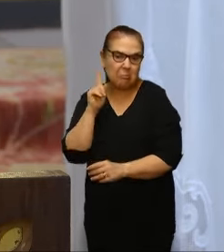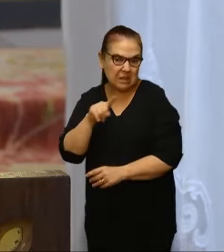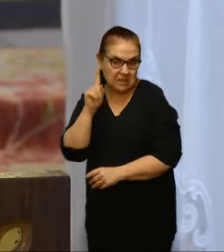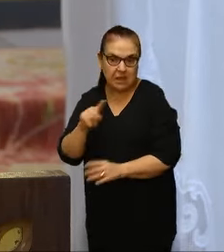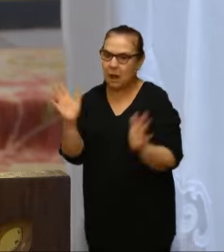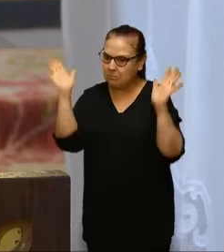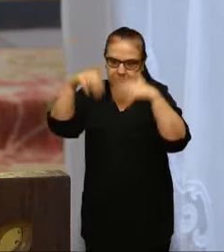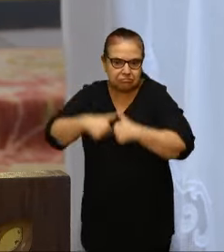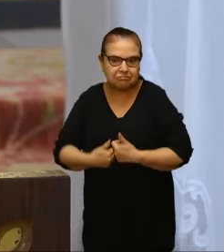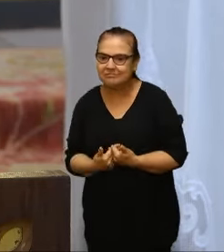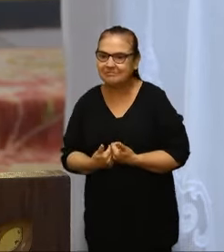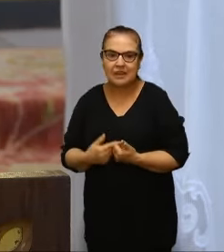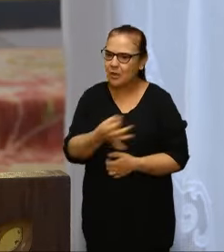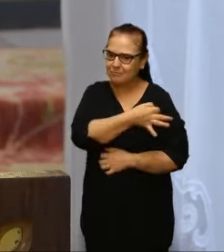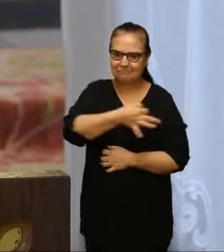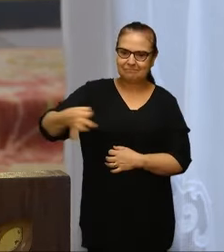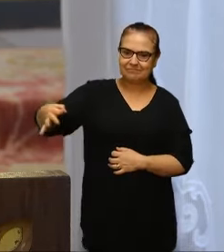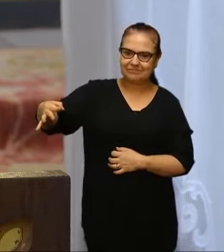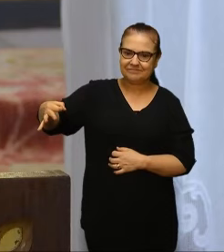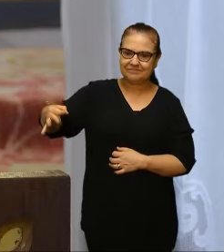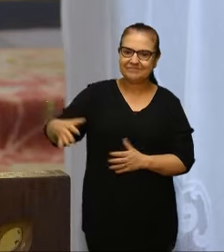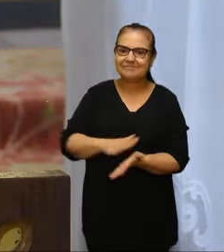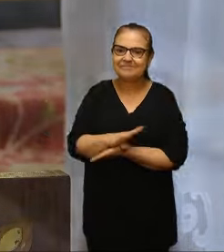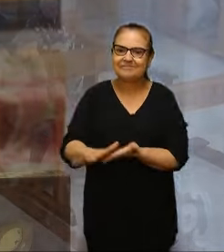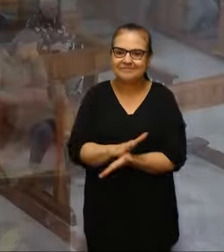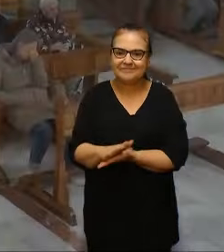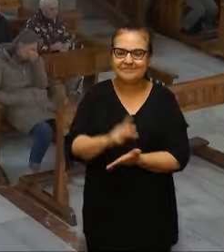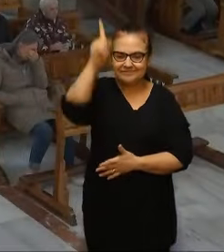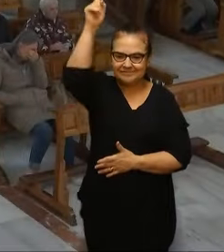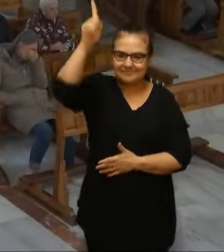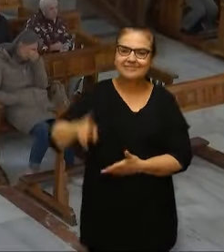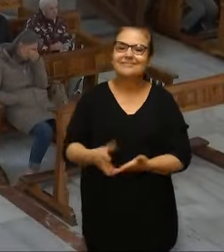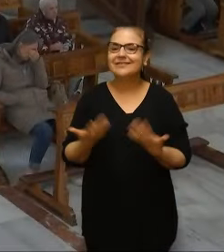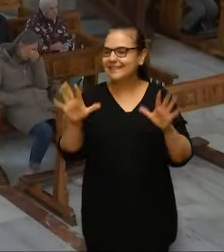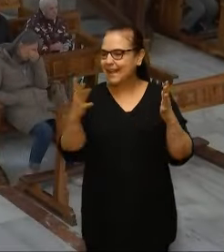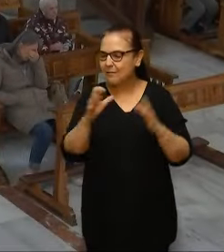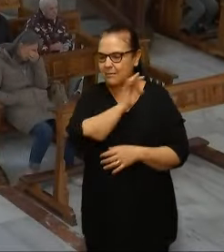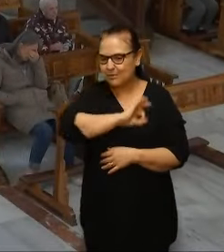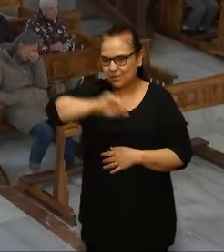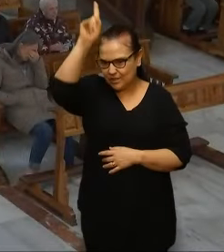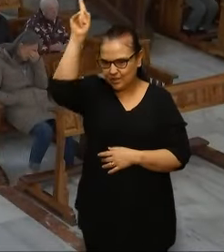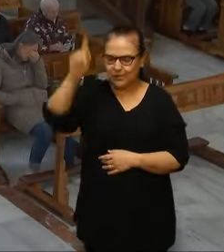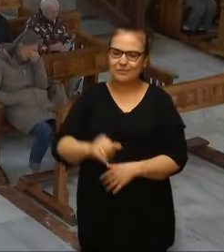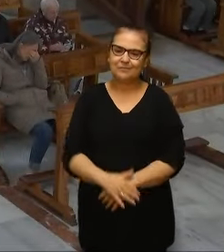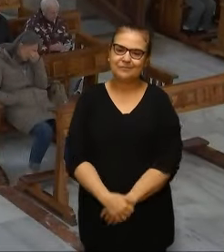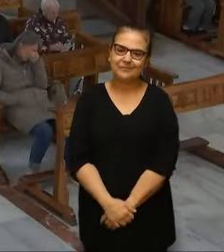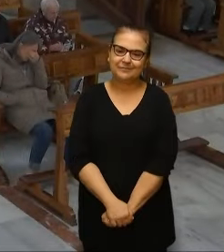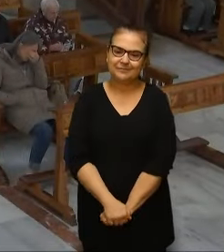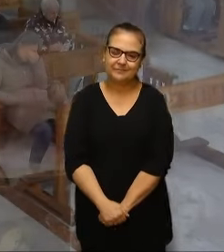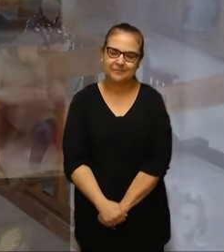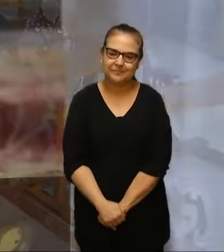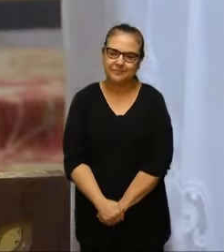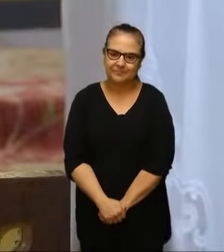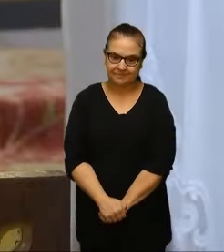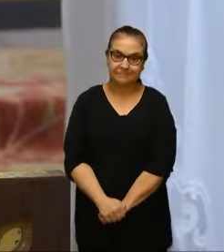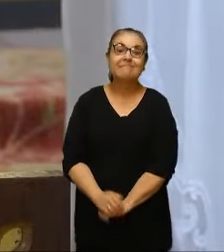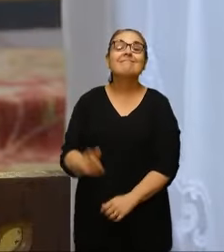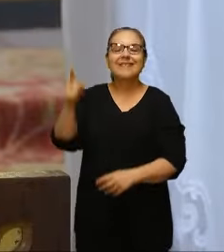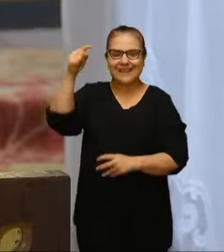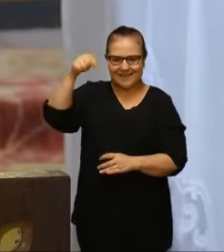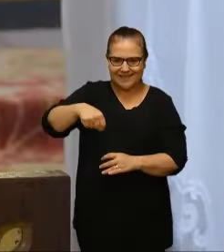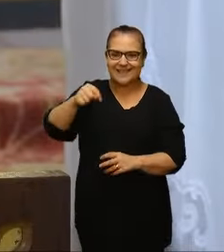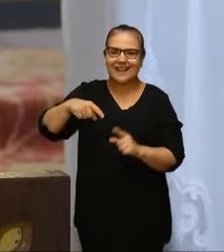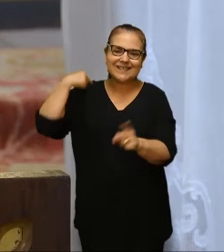mentira, son intachables. Palabra de Dios. Te alabamos, Señor. Esta es